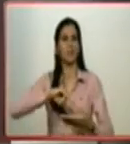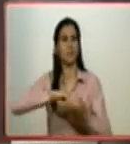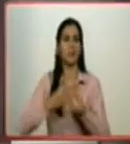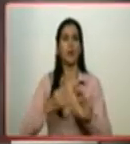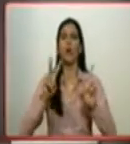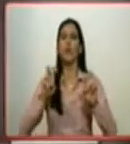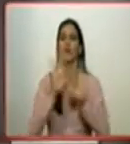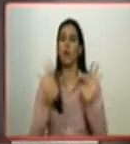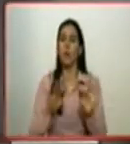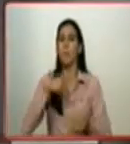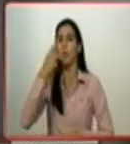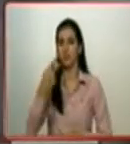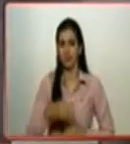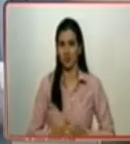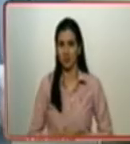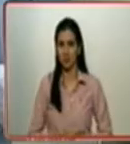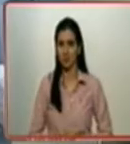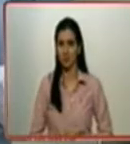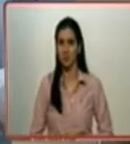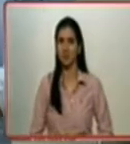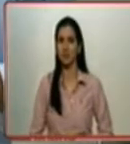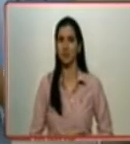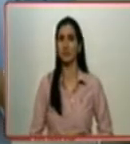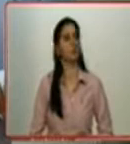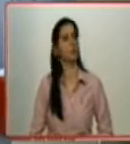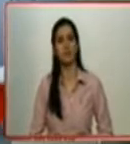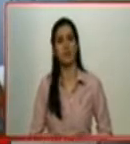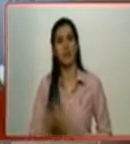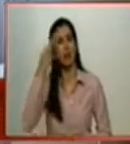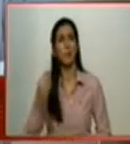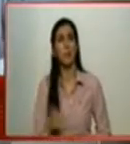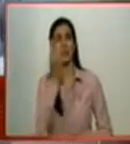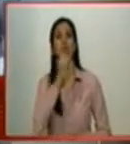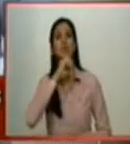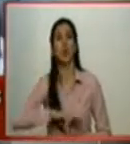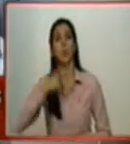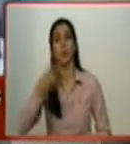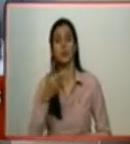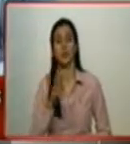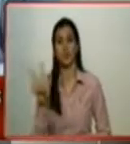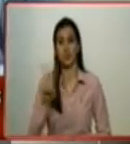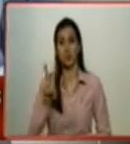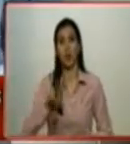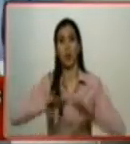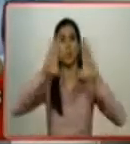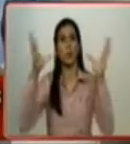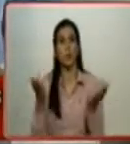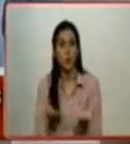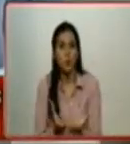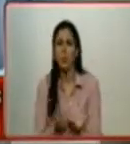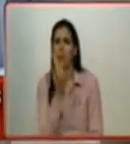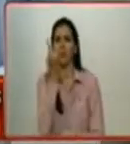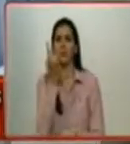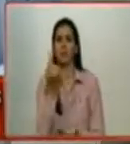nueva forma de hacer política. Creemos que es inédito en la historia política del planeta.